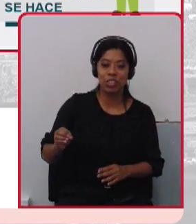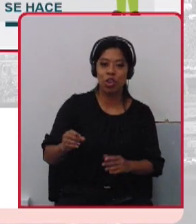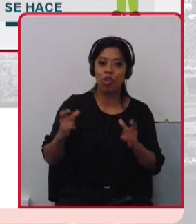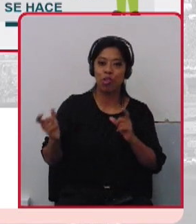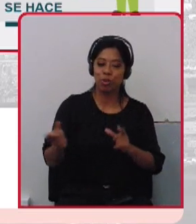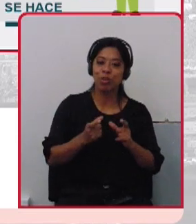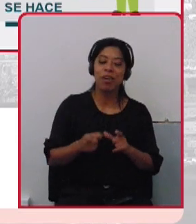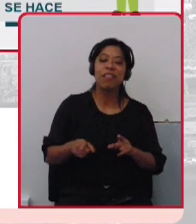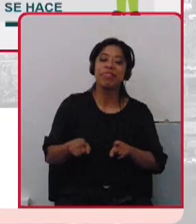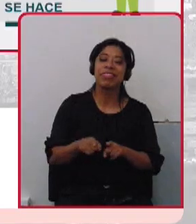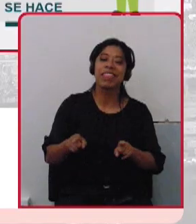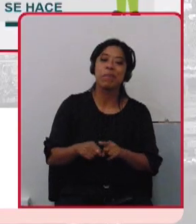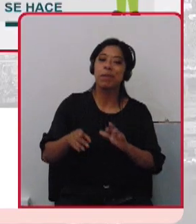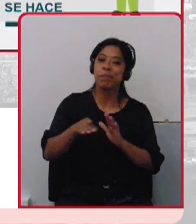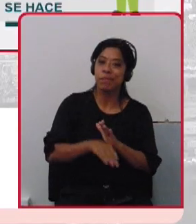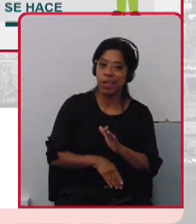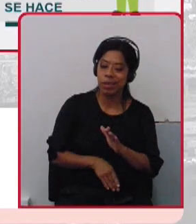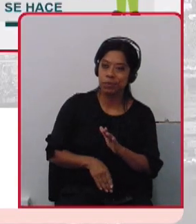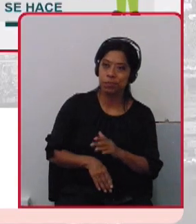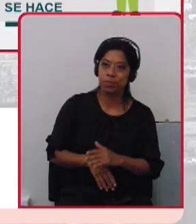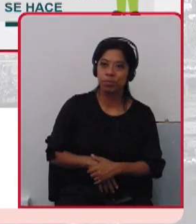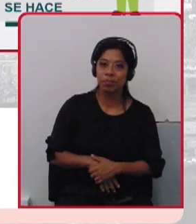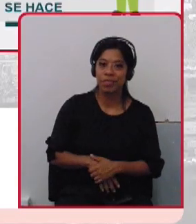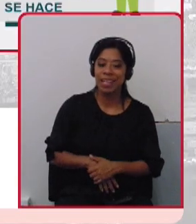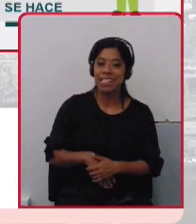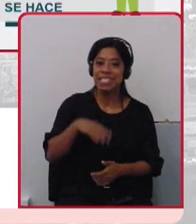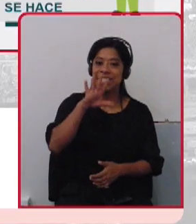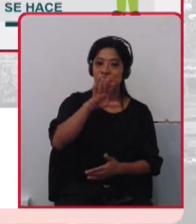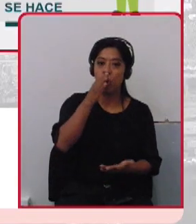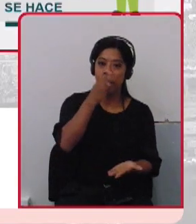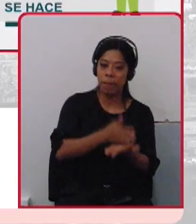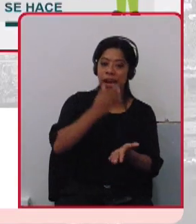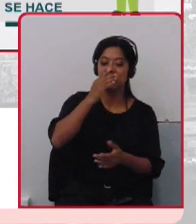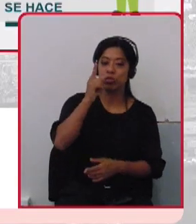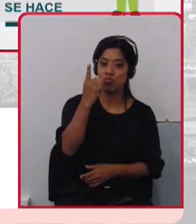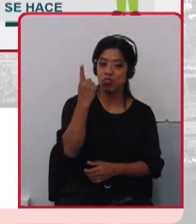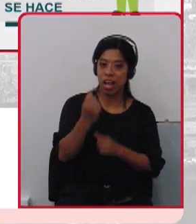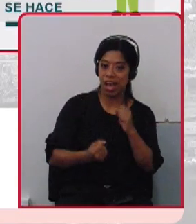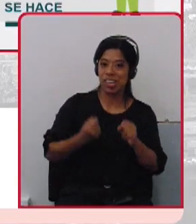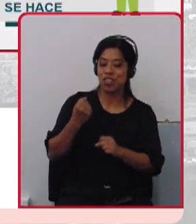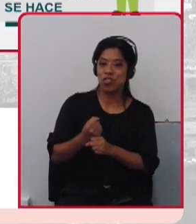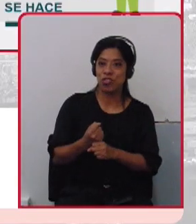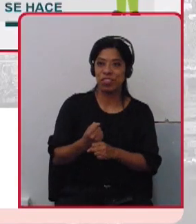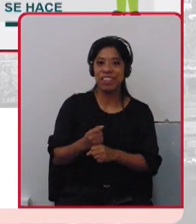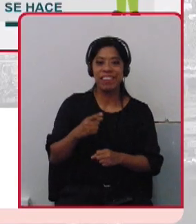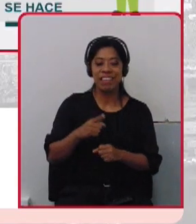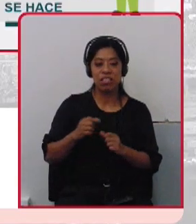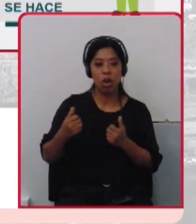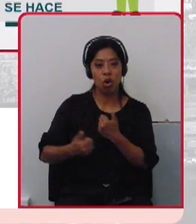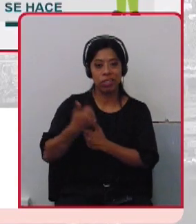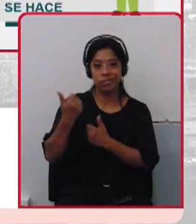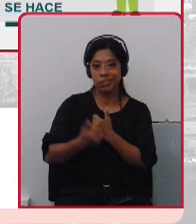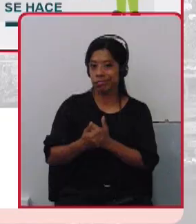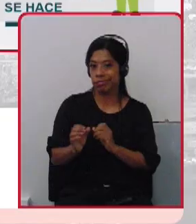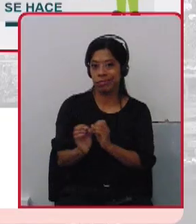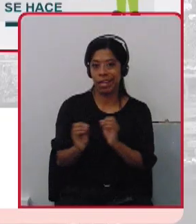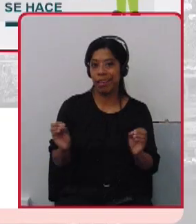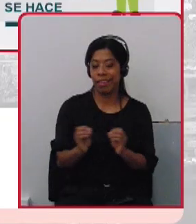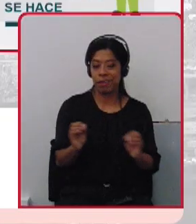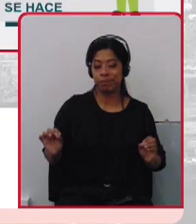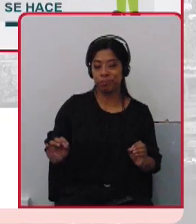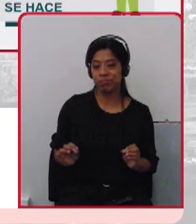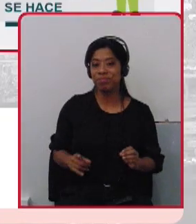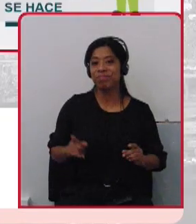Tenemos una reducción también de incidentes. Ya vamos 5 paradas en un año que no tenemos un incidente mayor,